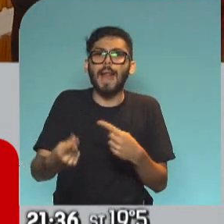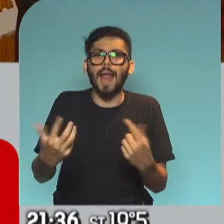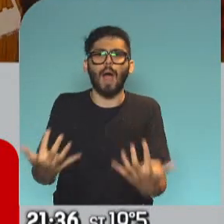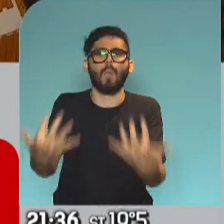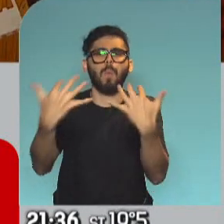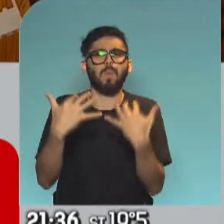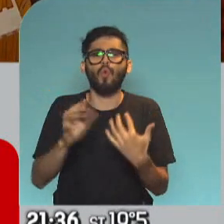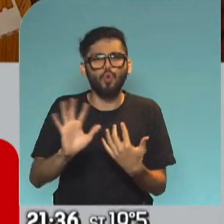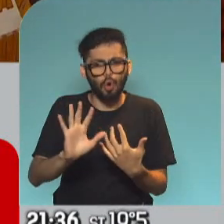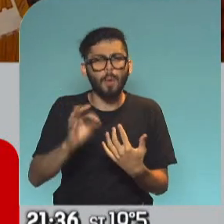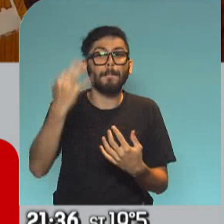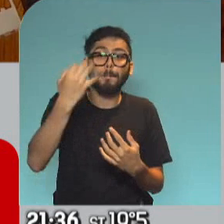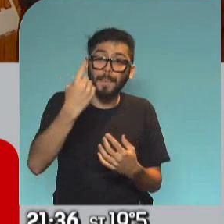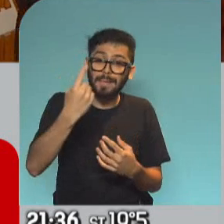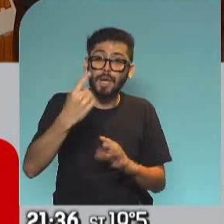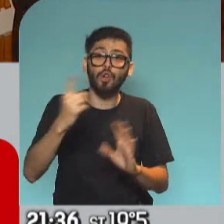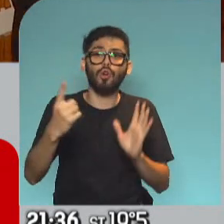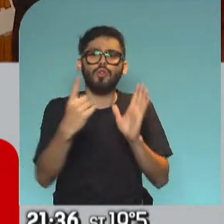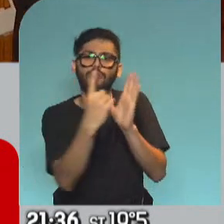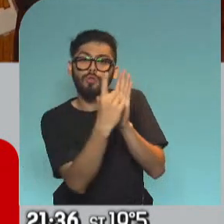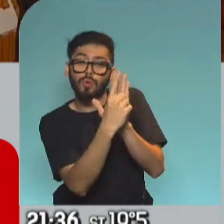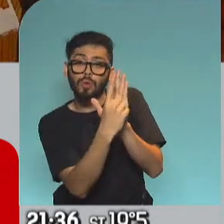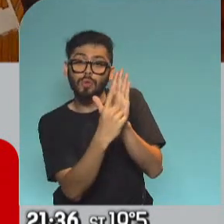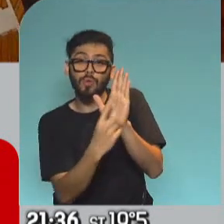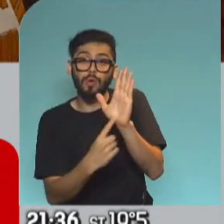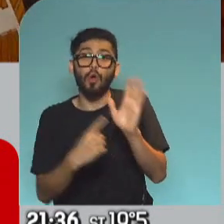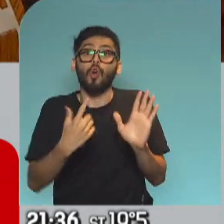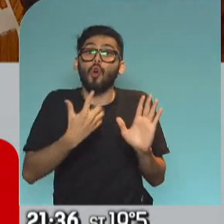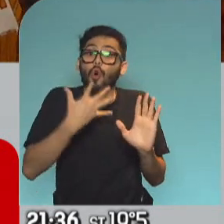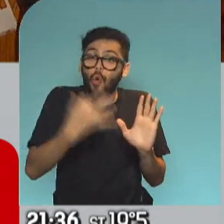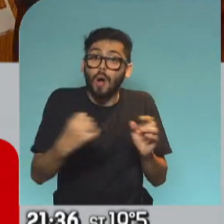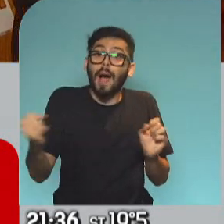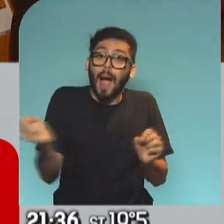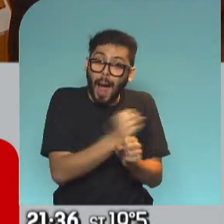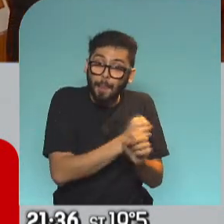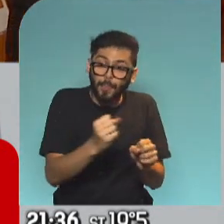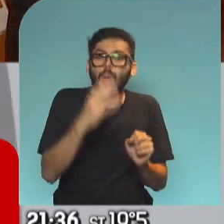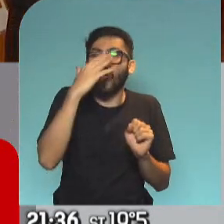los teatros, hay que cumplir ciertos protocolos, requisitos. ¿Cuáles son,